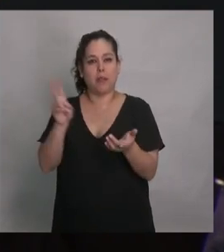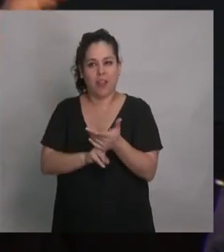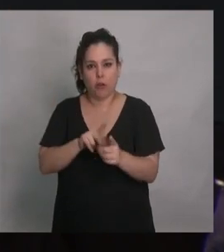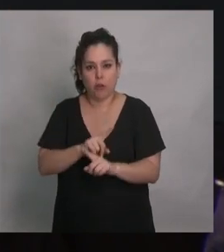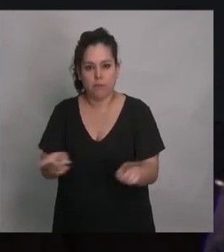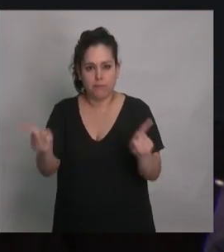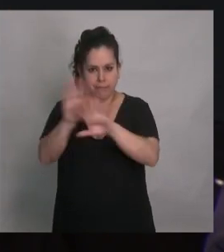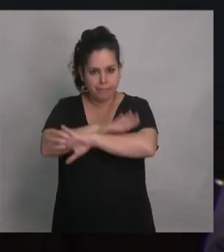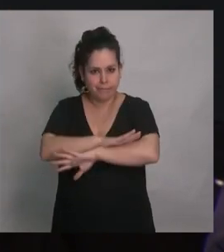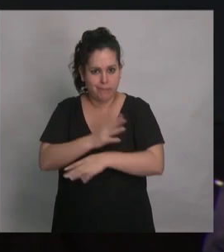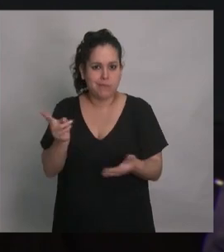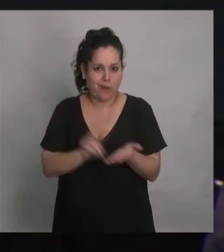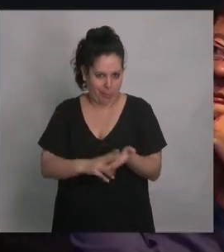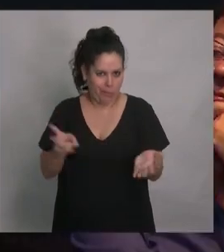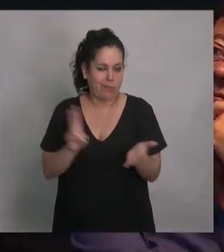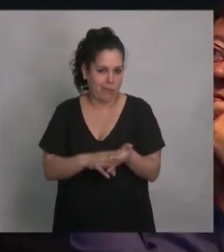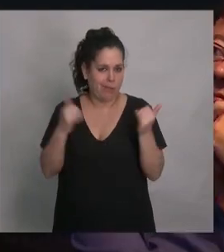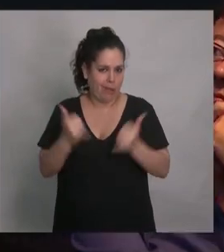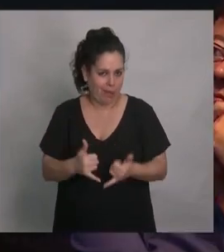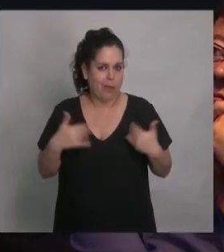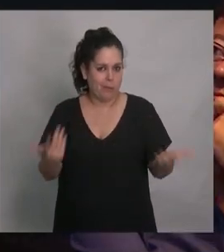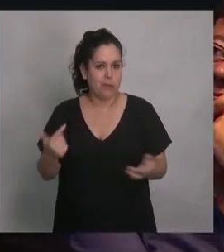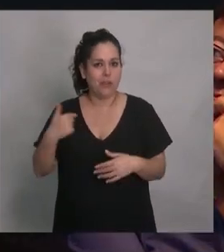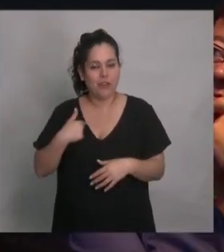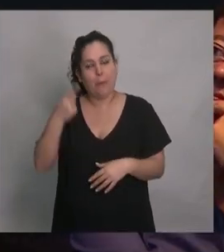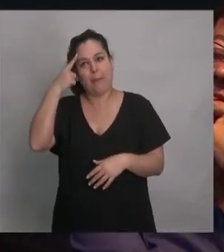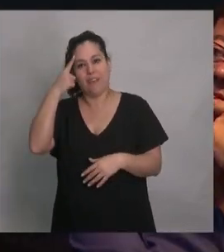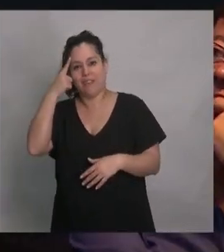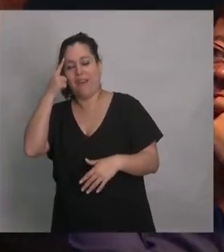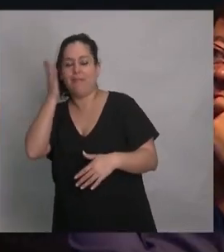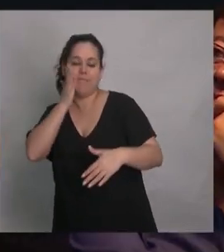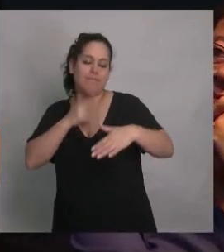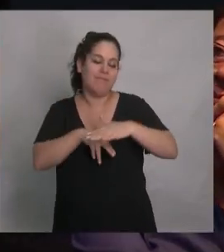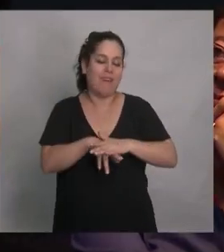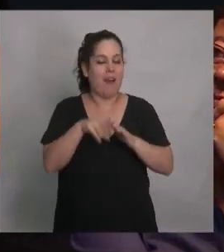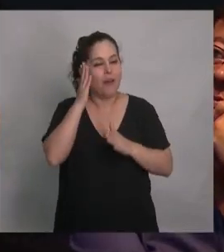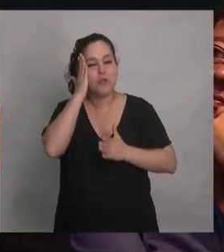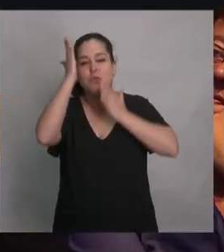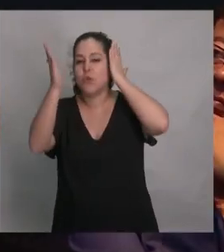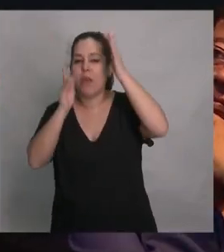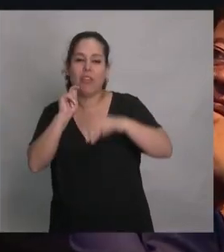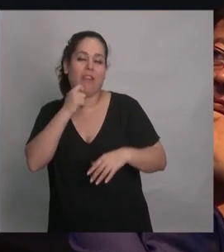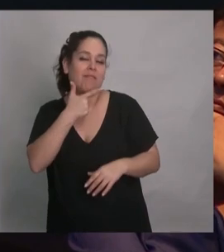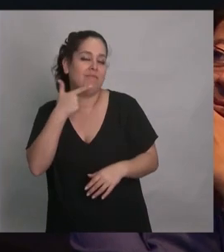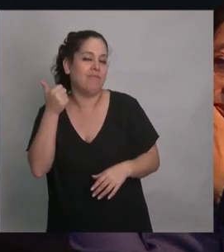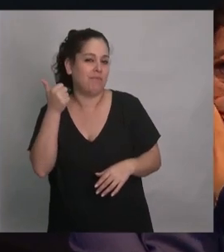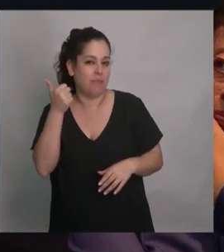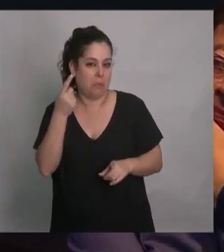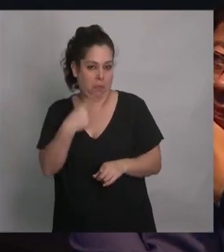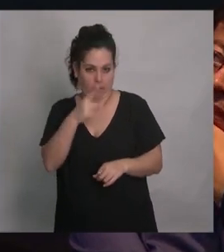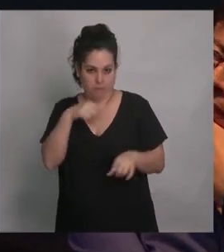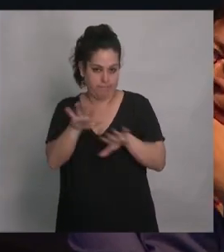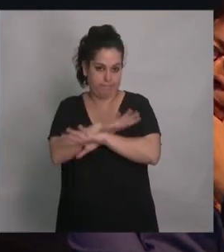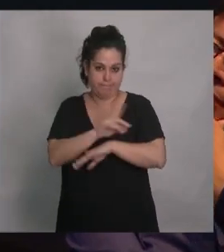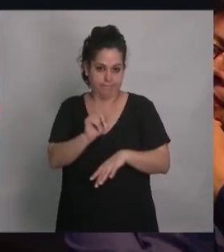puedo ir todas las noches a la cama con buenos sueños. Porque la única forma de que la historia no se repita es que haya